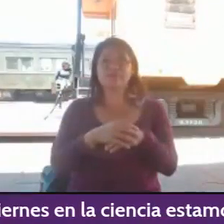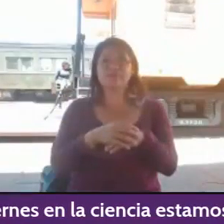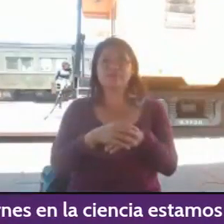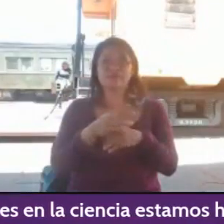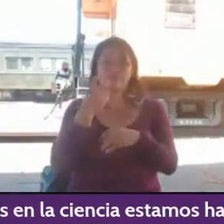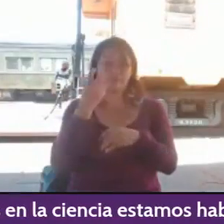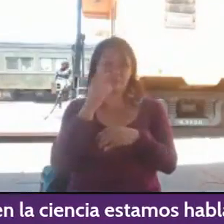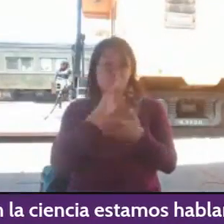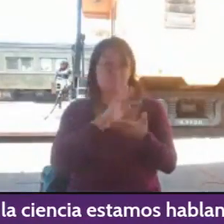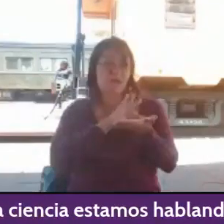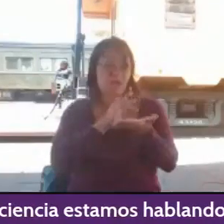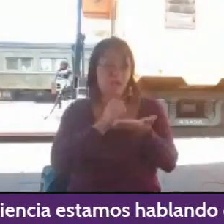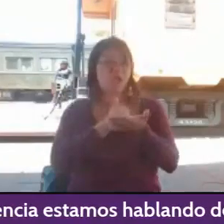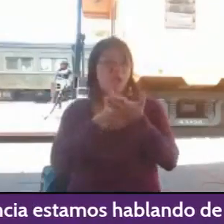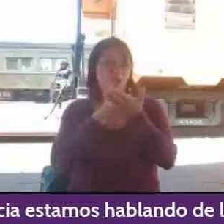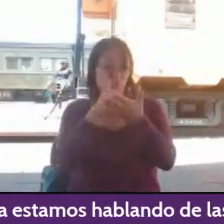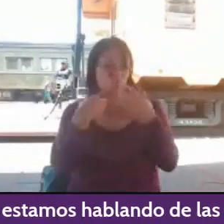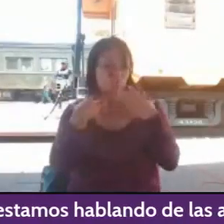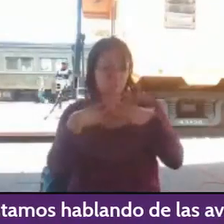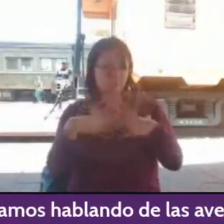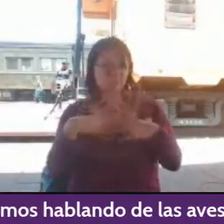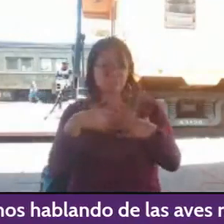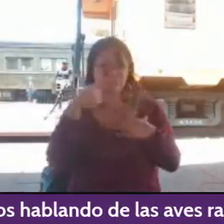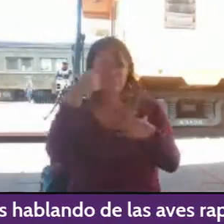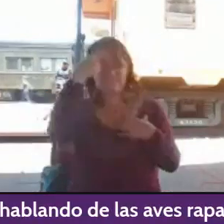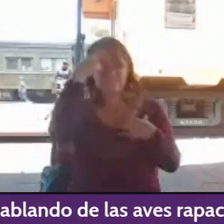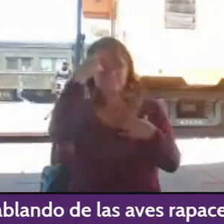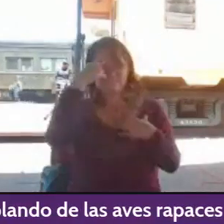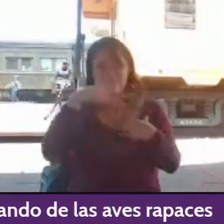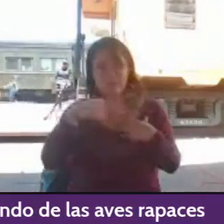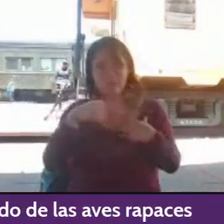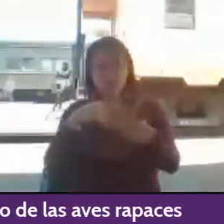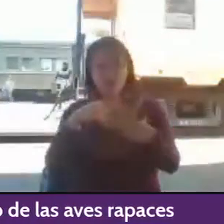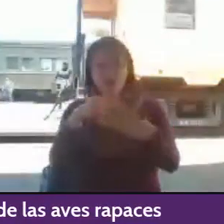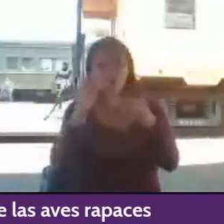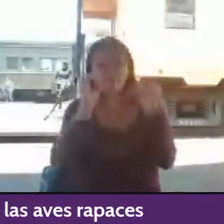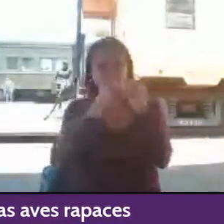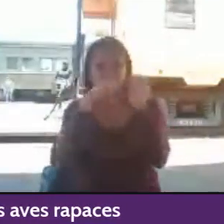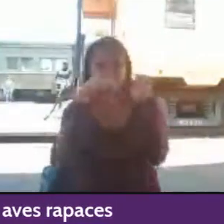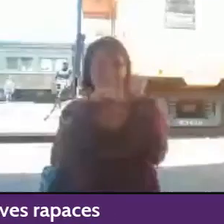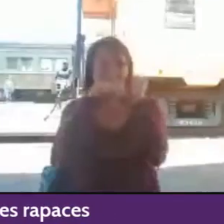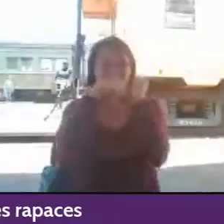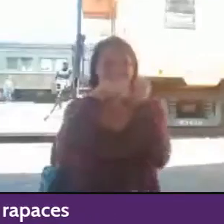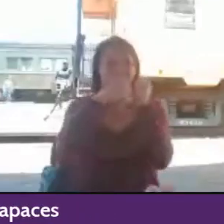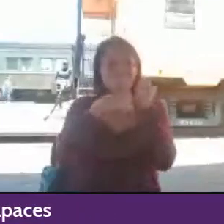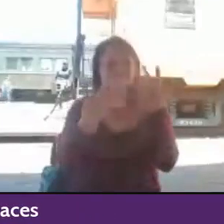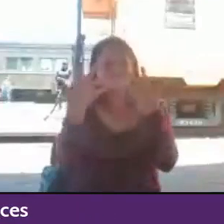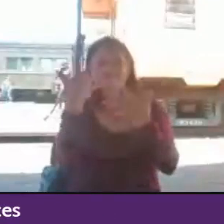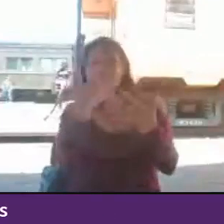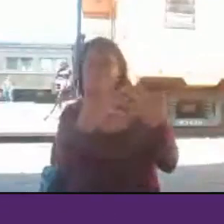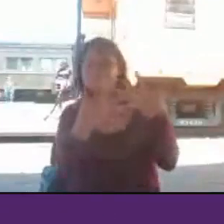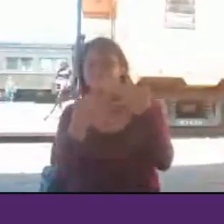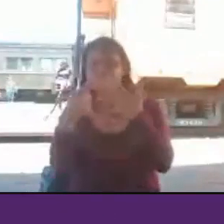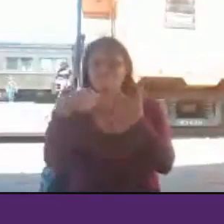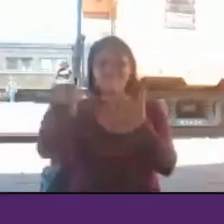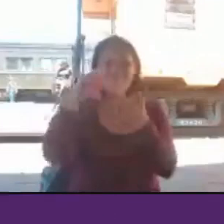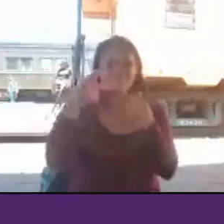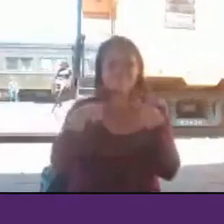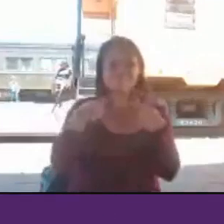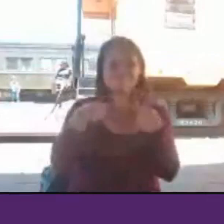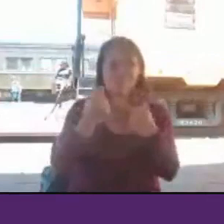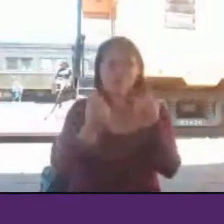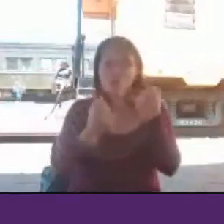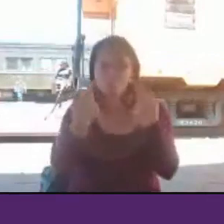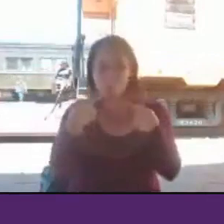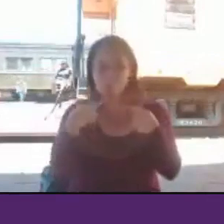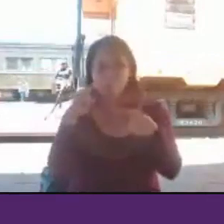ayudar para, les va a ayudar para, poderse, para poder pasar desapercibidas en el entorno. ¿Alguien alcanza a ver dónde está